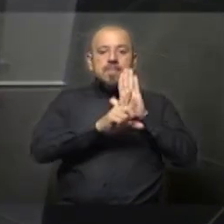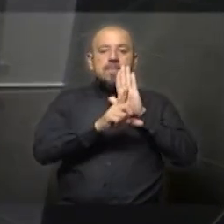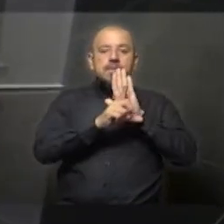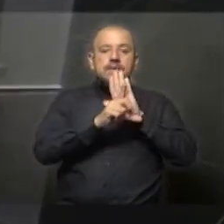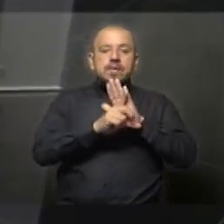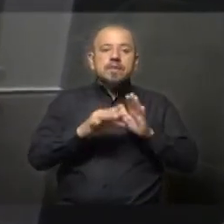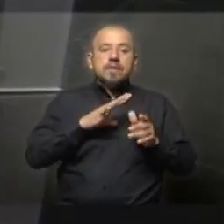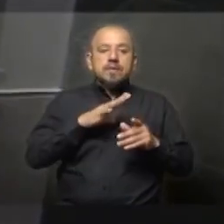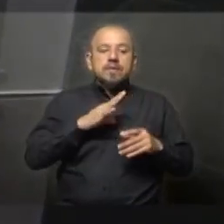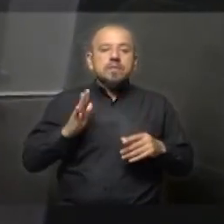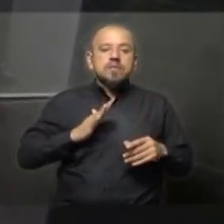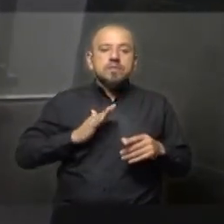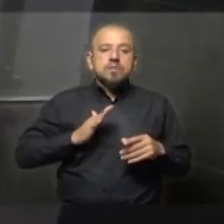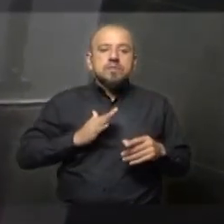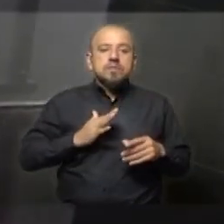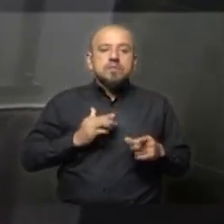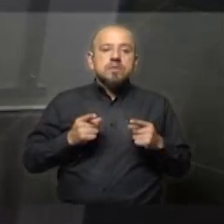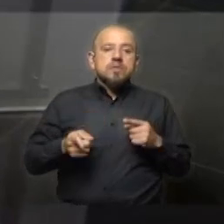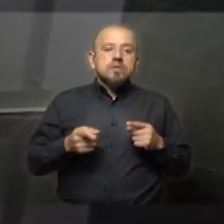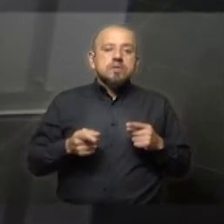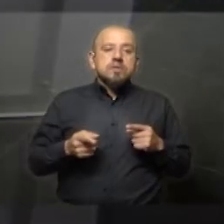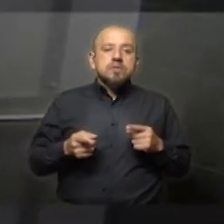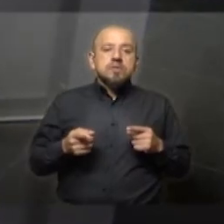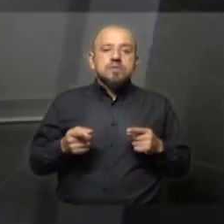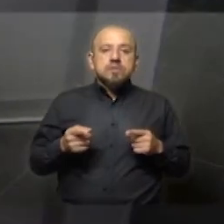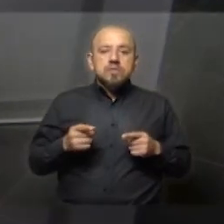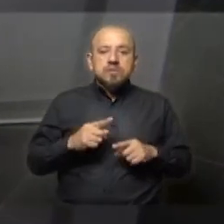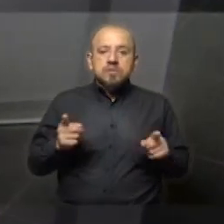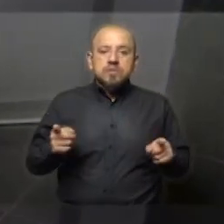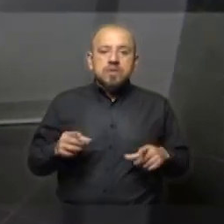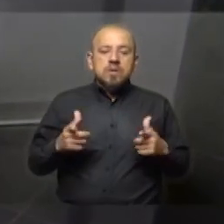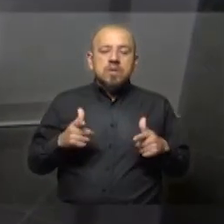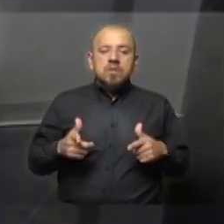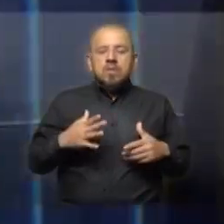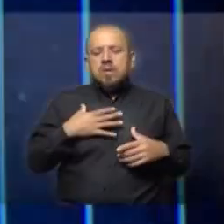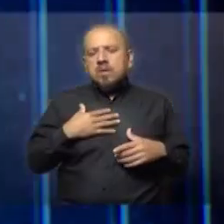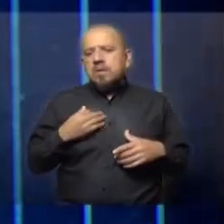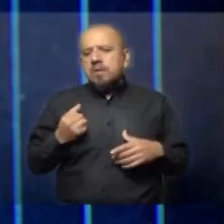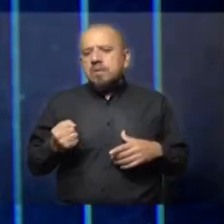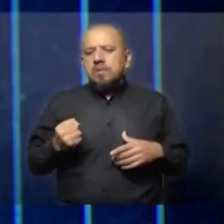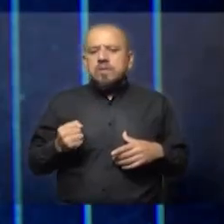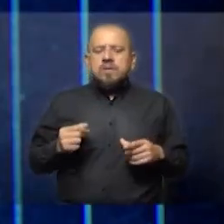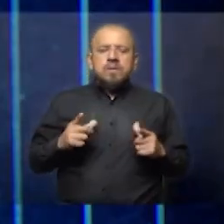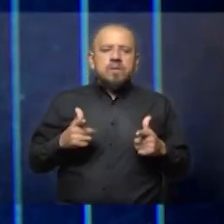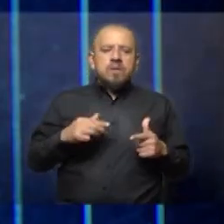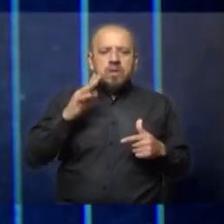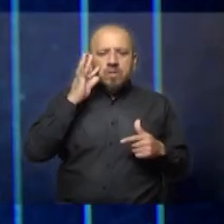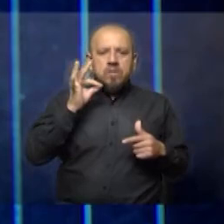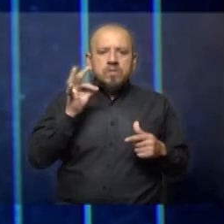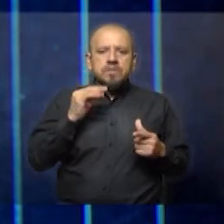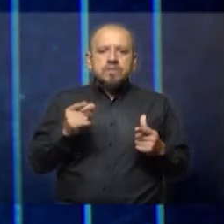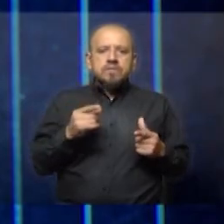que haya mujeres que no tienen la pulsión dice así no tienen el deseo ni tienen la oportunidad